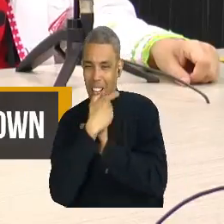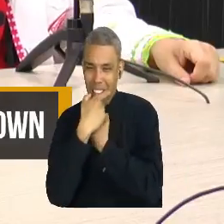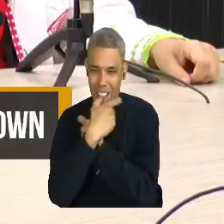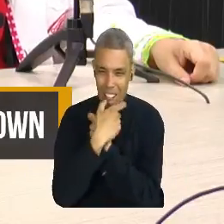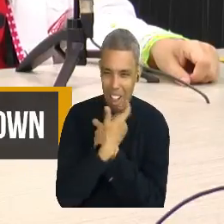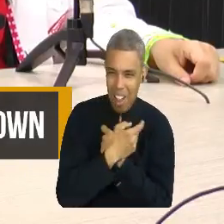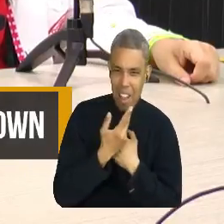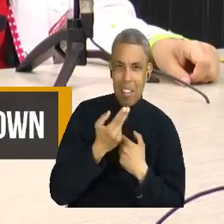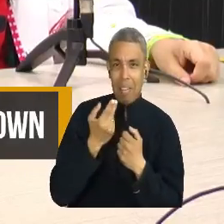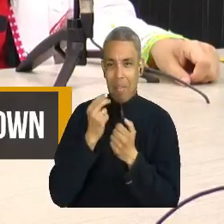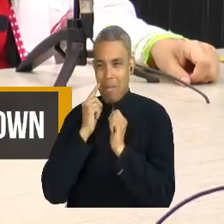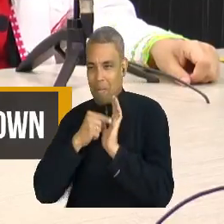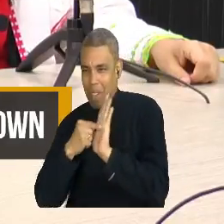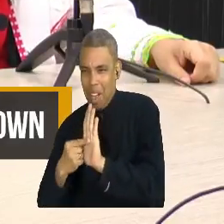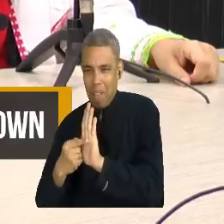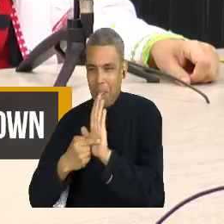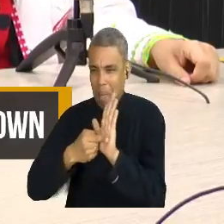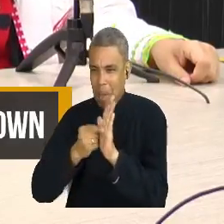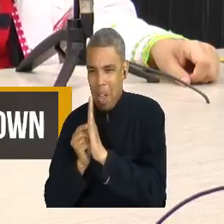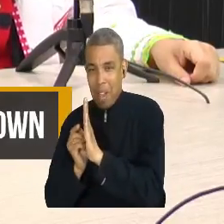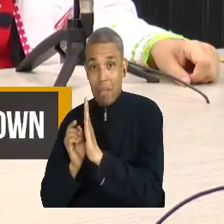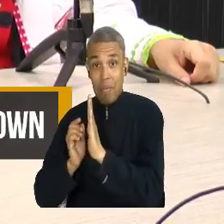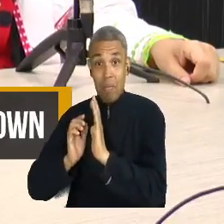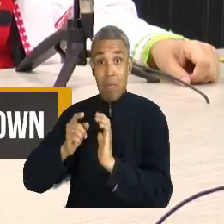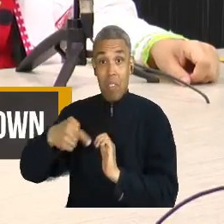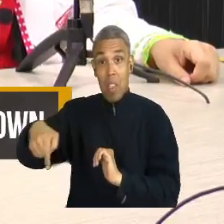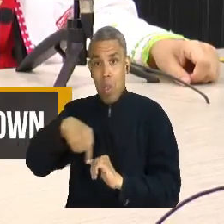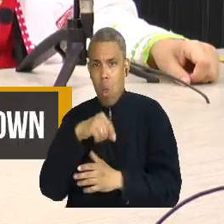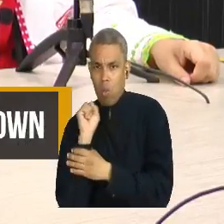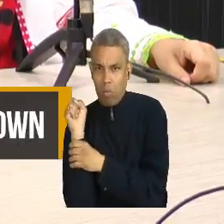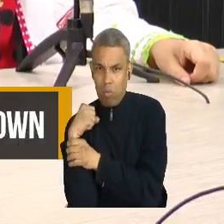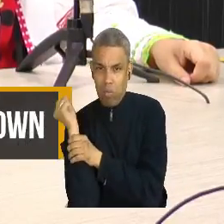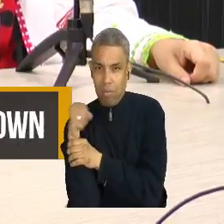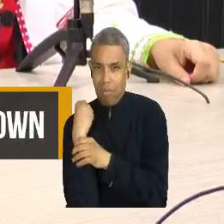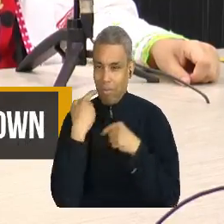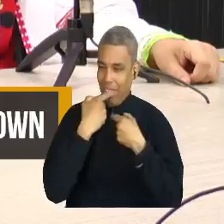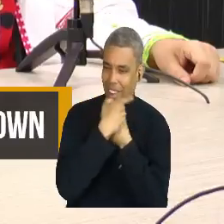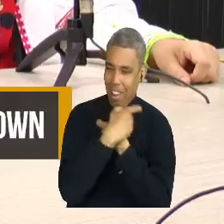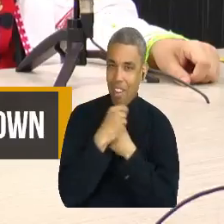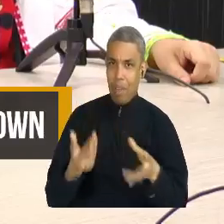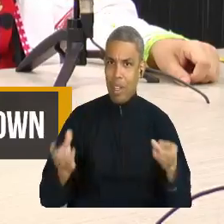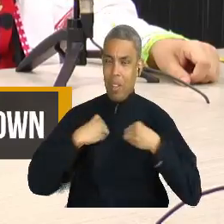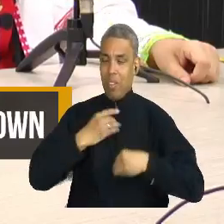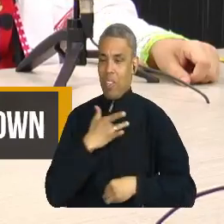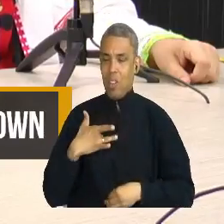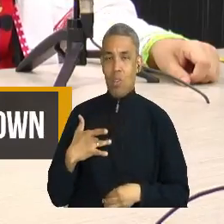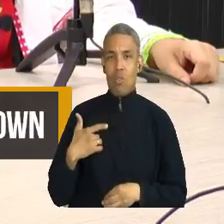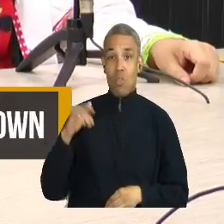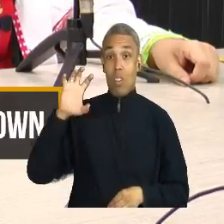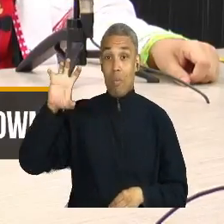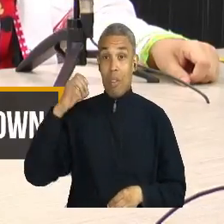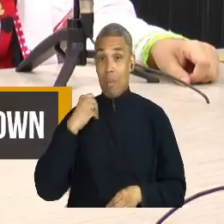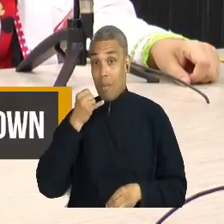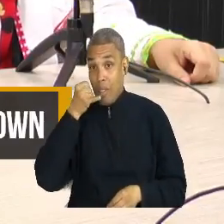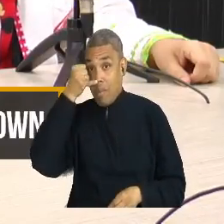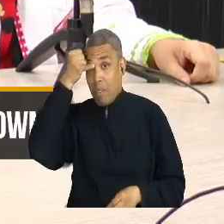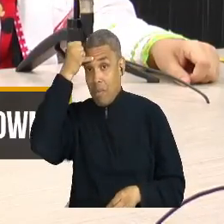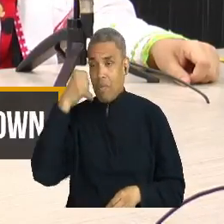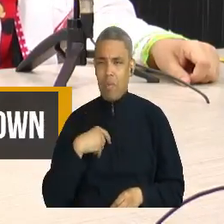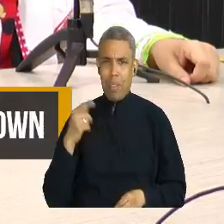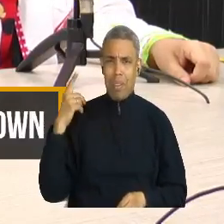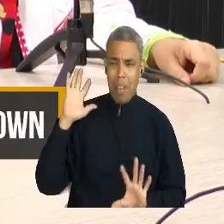y que todos se unan a esta labor porque necesitamos manos para llegar a muchos, muchos rincones.